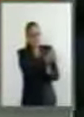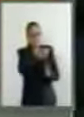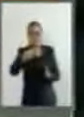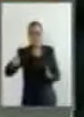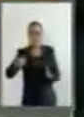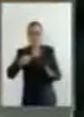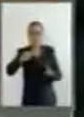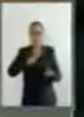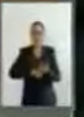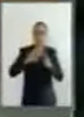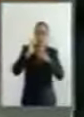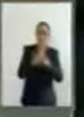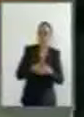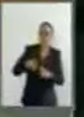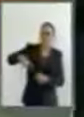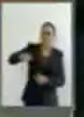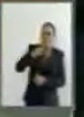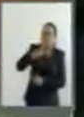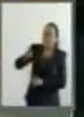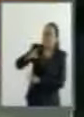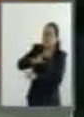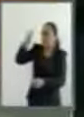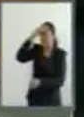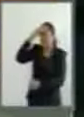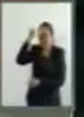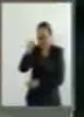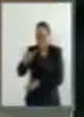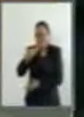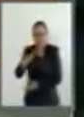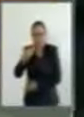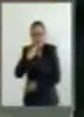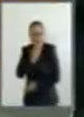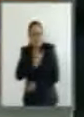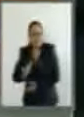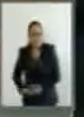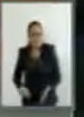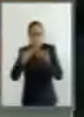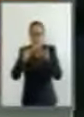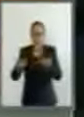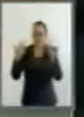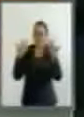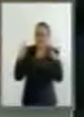aunque aquí todos que han hablado reconocen que era un magnífico presidente de la comisión.